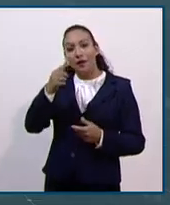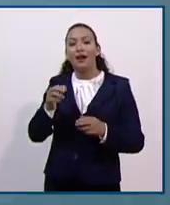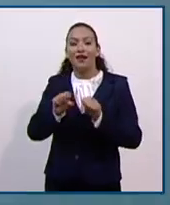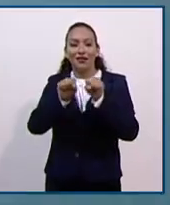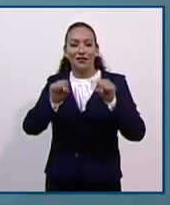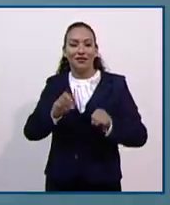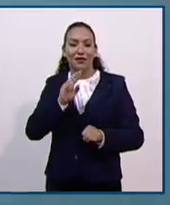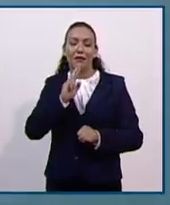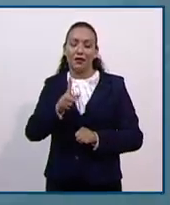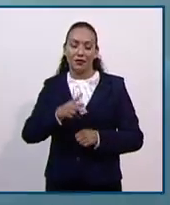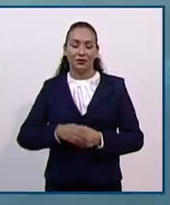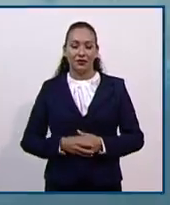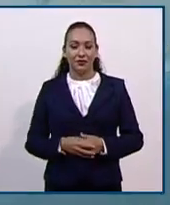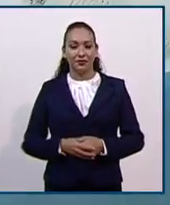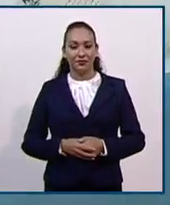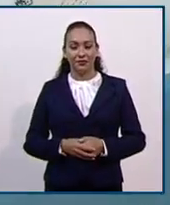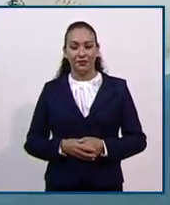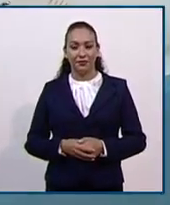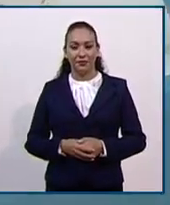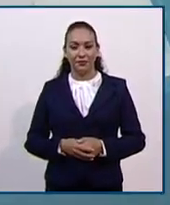justicia.